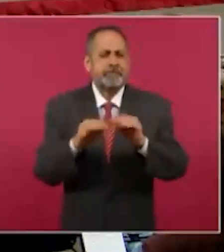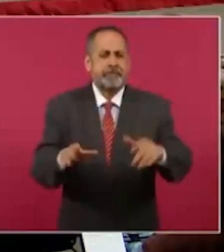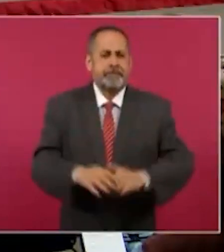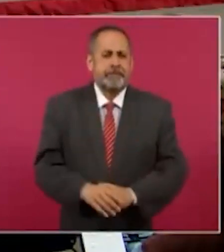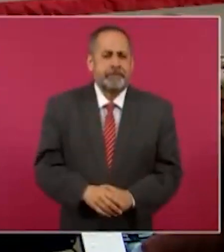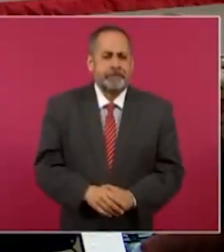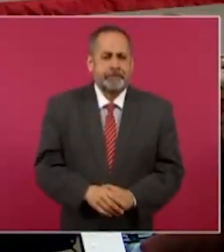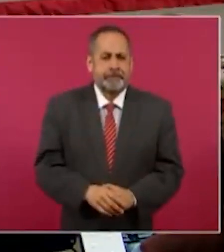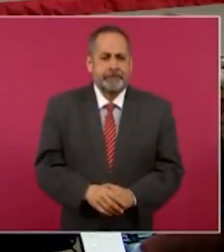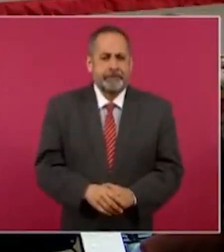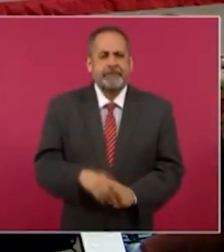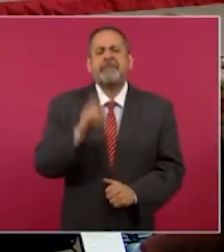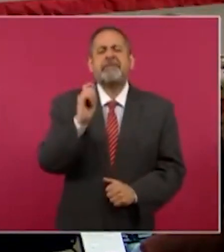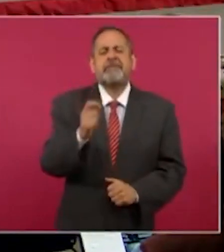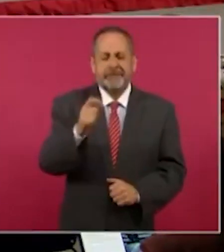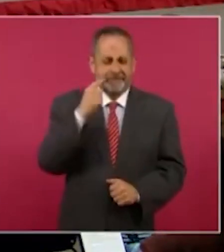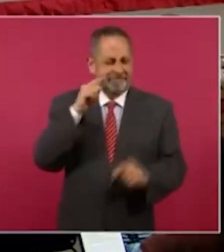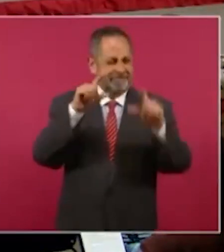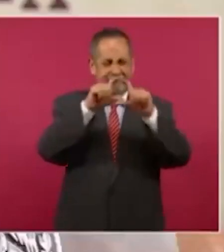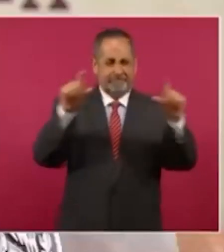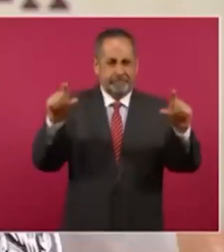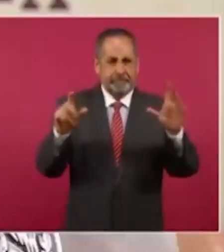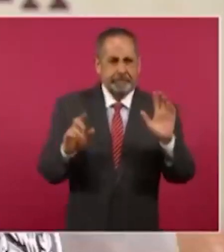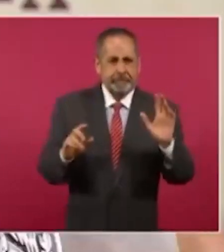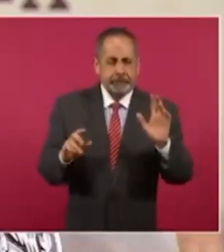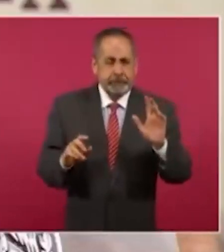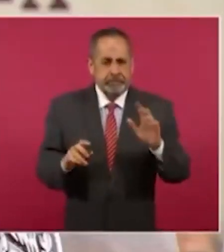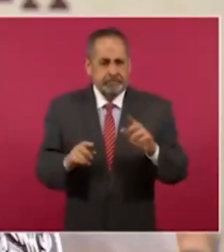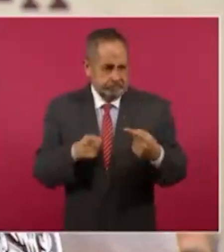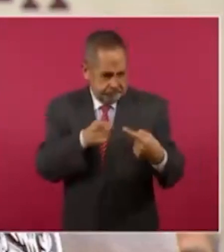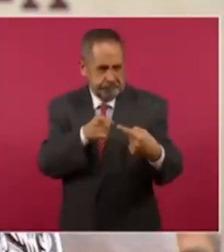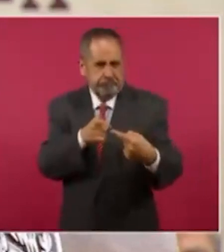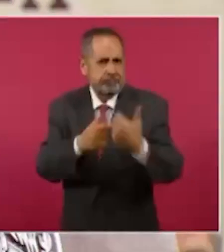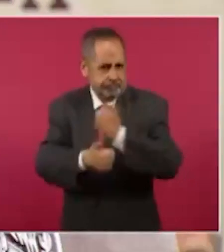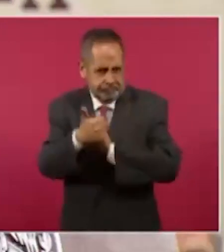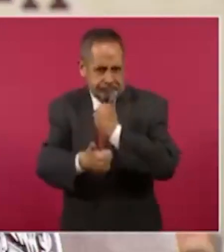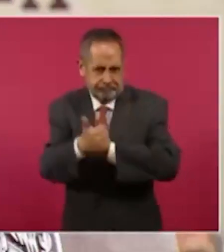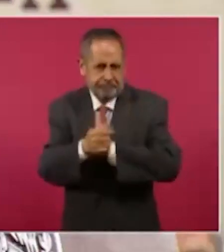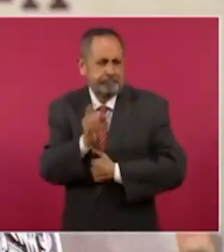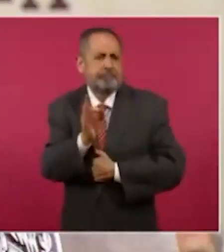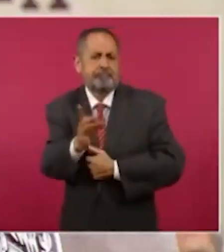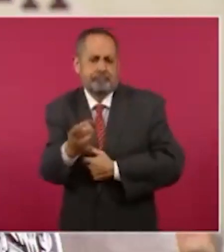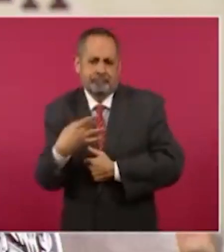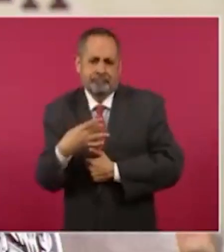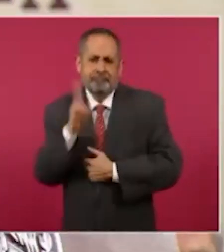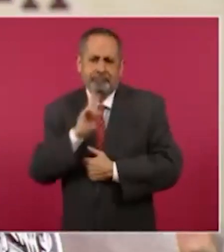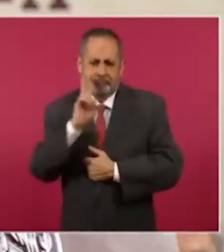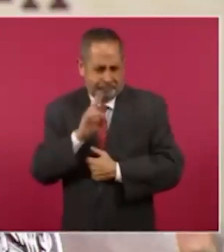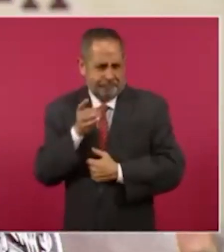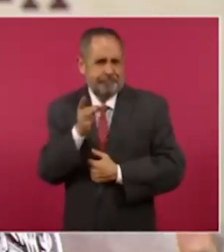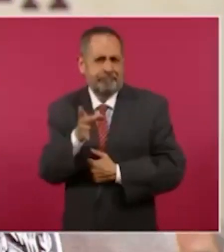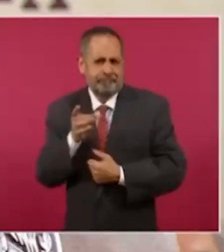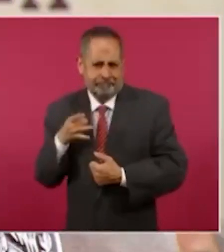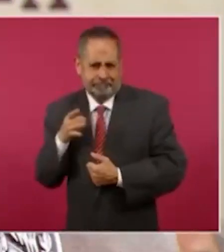México registra 45 casos de menores afectados por clonazepam. El subsecretario de Salud, Hugo López-Gatell, detalló que hasta ahora han